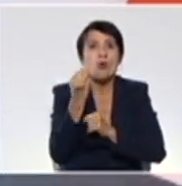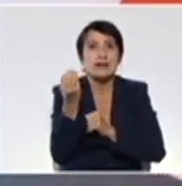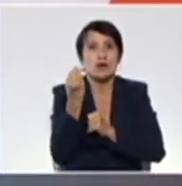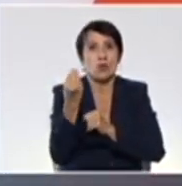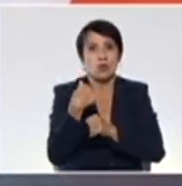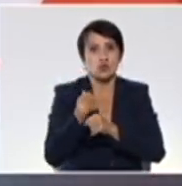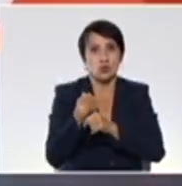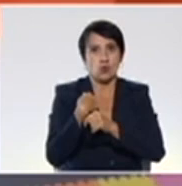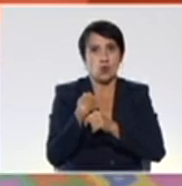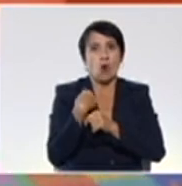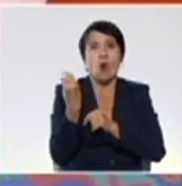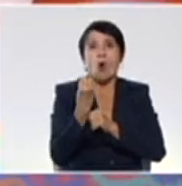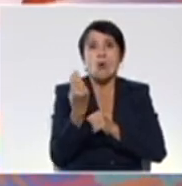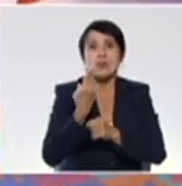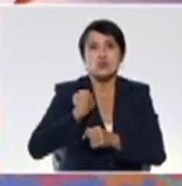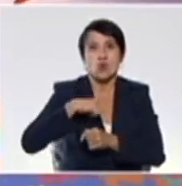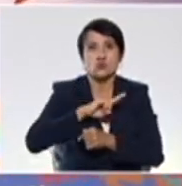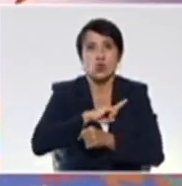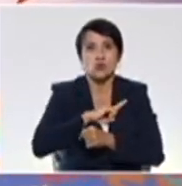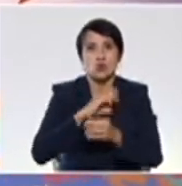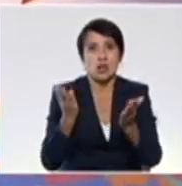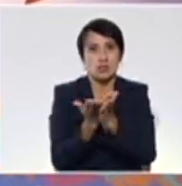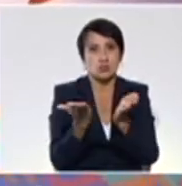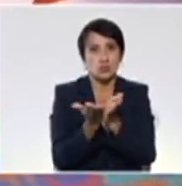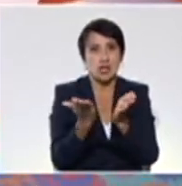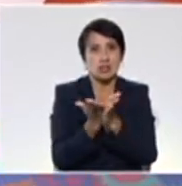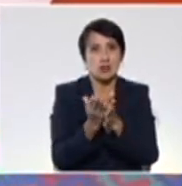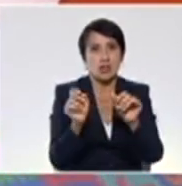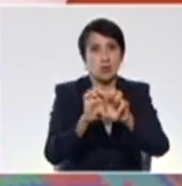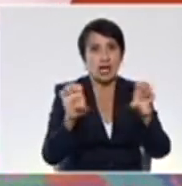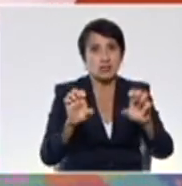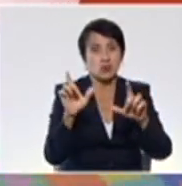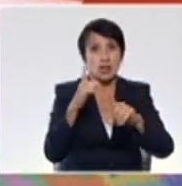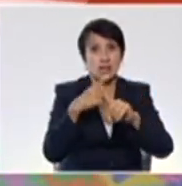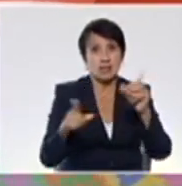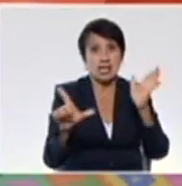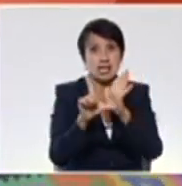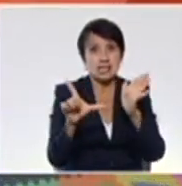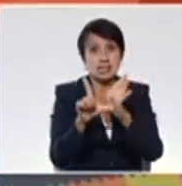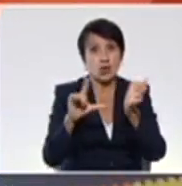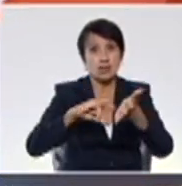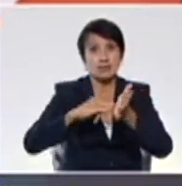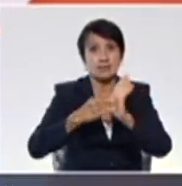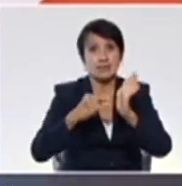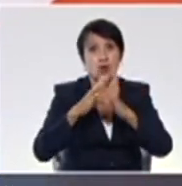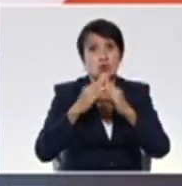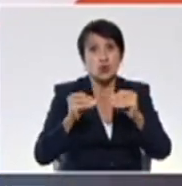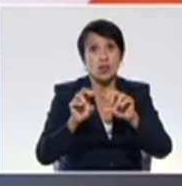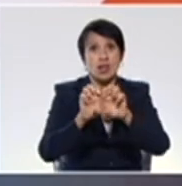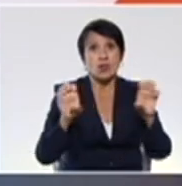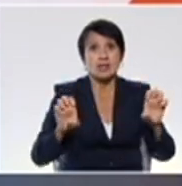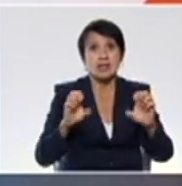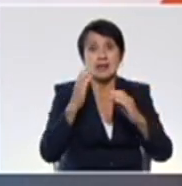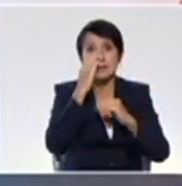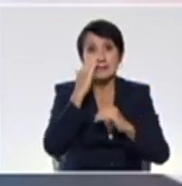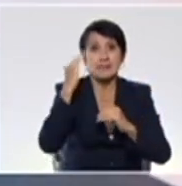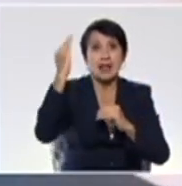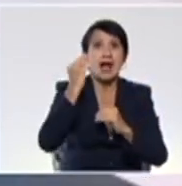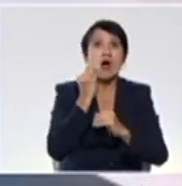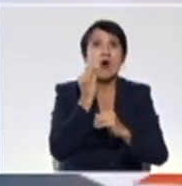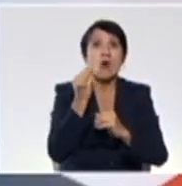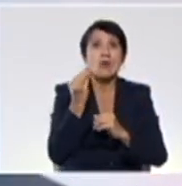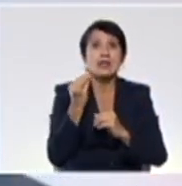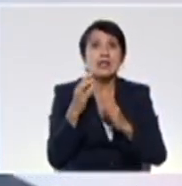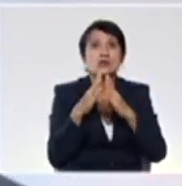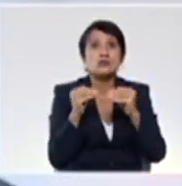yo, jóvenes como nosotros, estudiantes de educación media general, media técnica y la modalidad de educación para jóvenes y